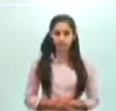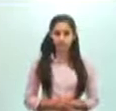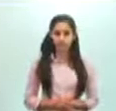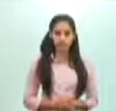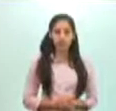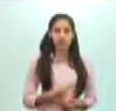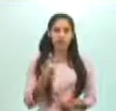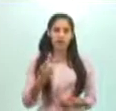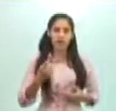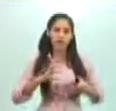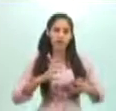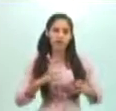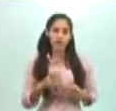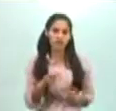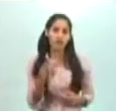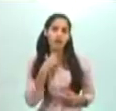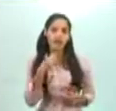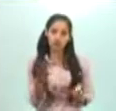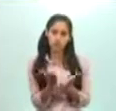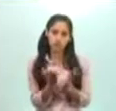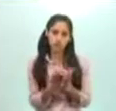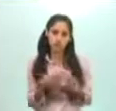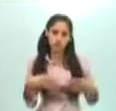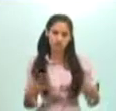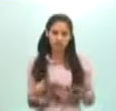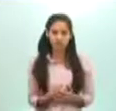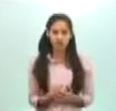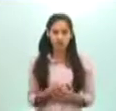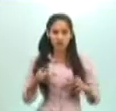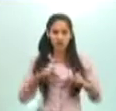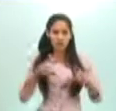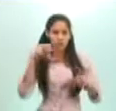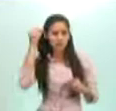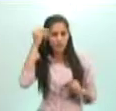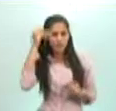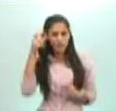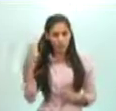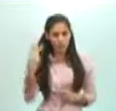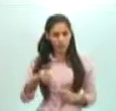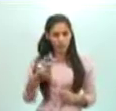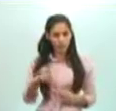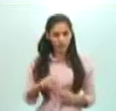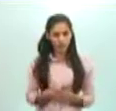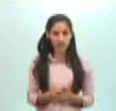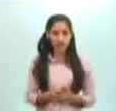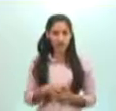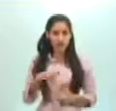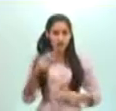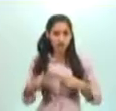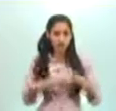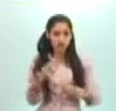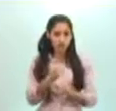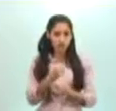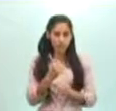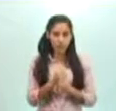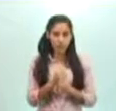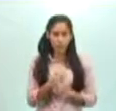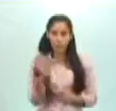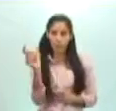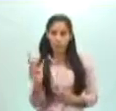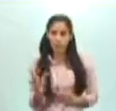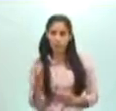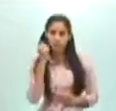la formación académica, las concepciones políticas, las labores realizadas y los poemas